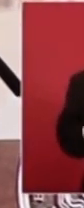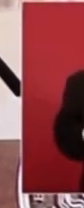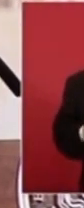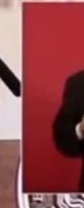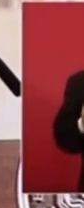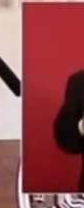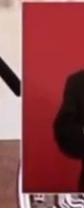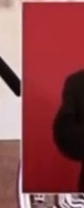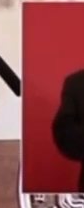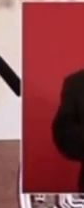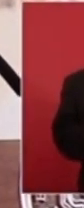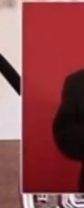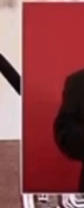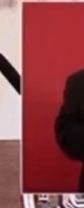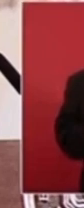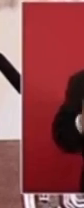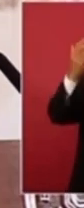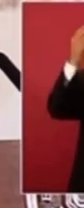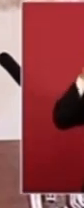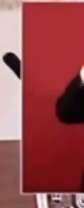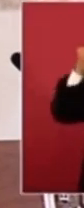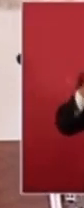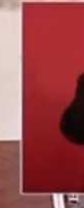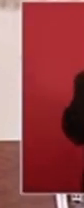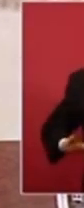la política del presidente Juárez.